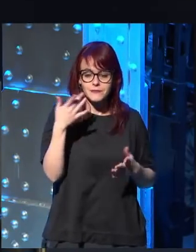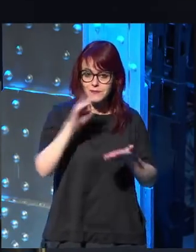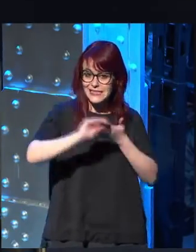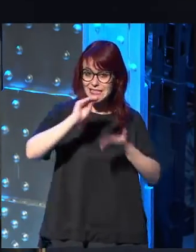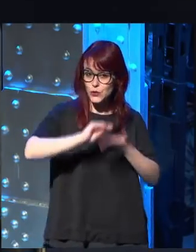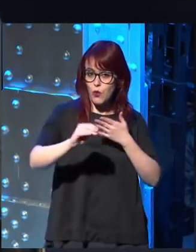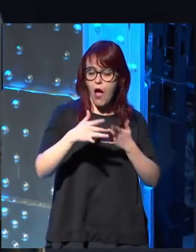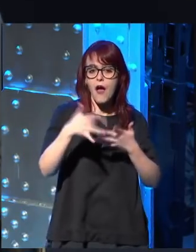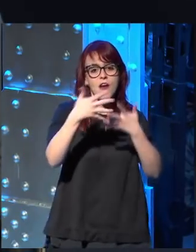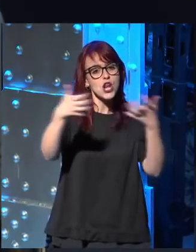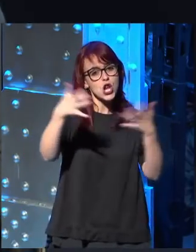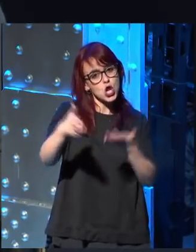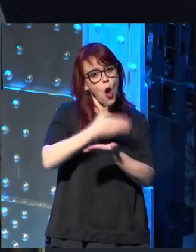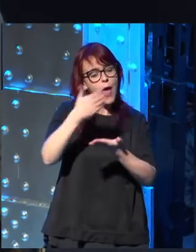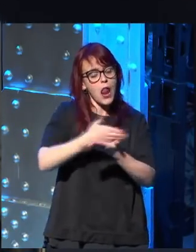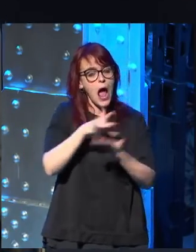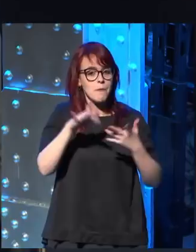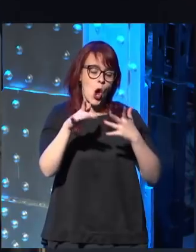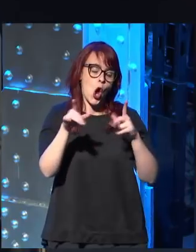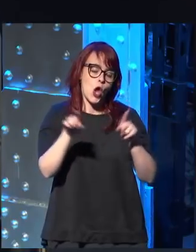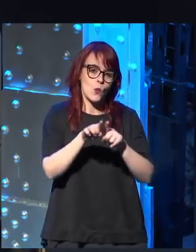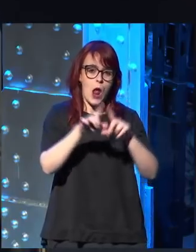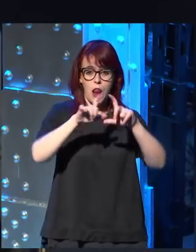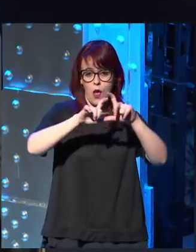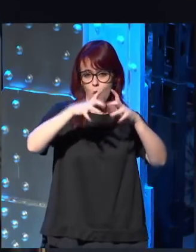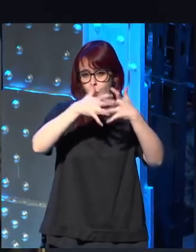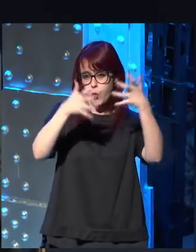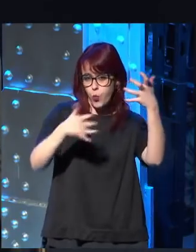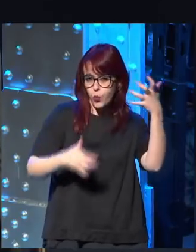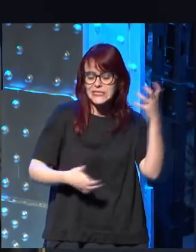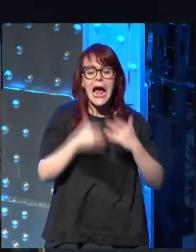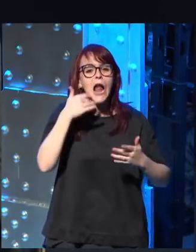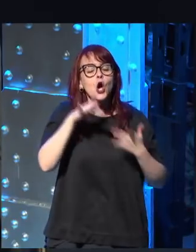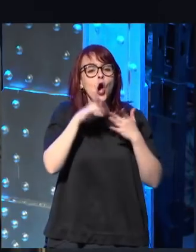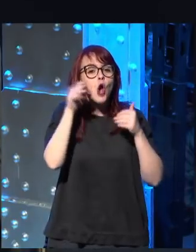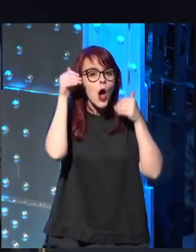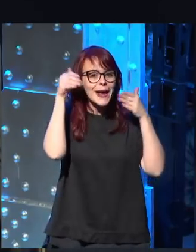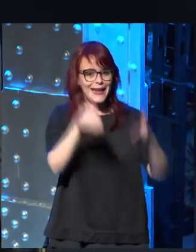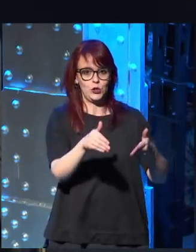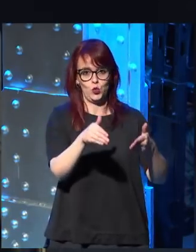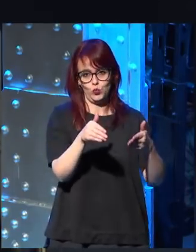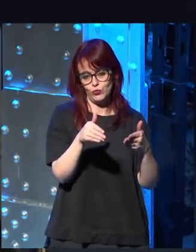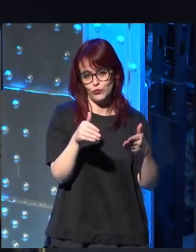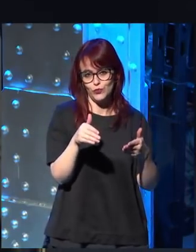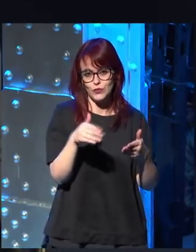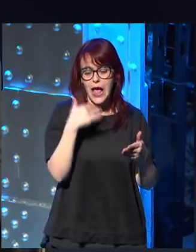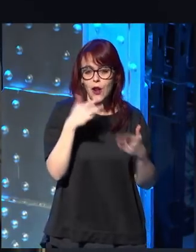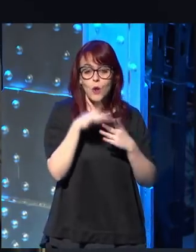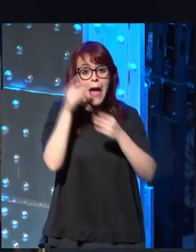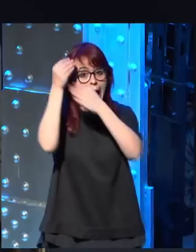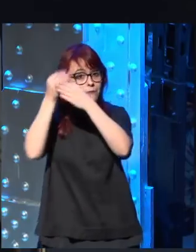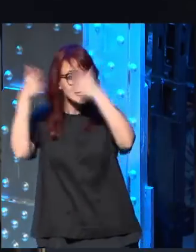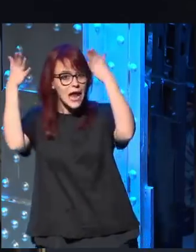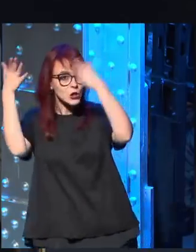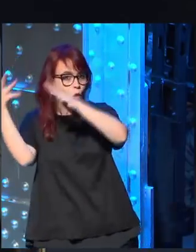escritura en prosa, la novela, es una escritura de lo concreto, es el antídoto de lo abstracto,